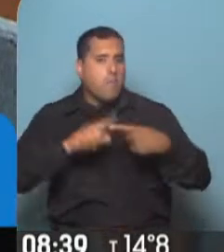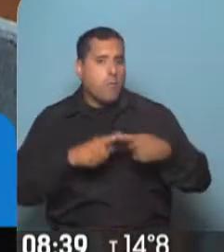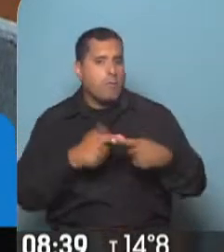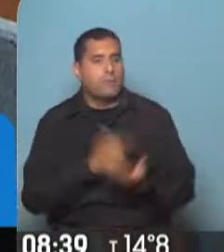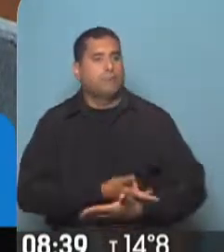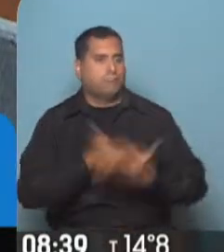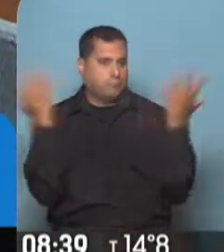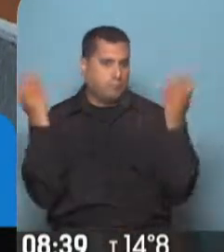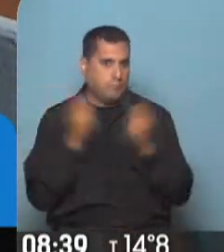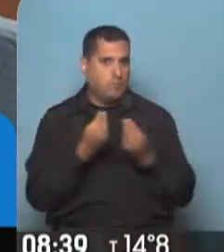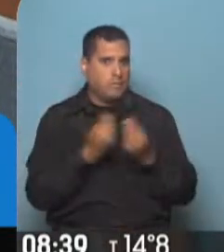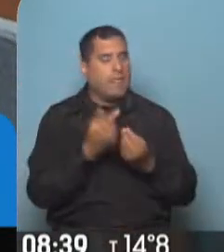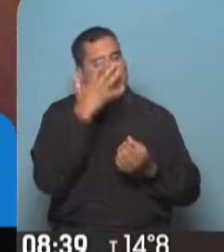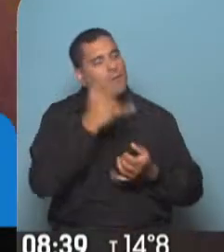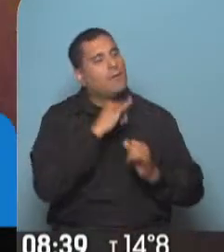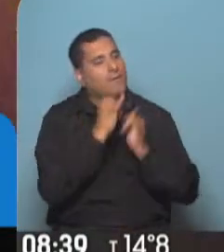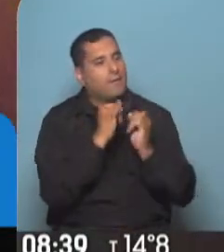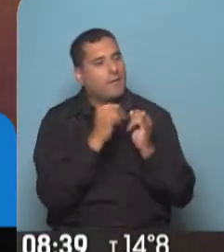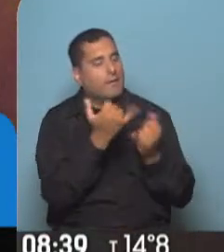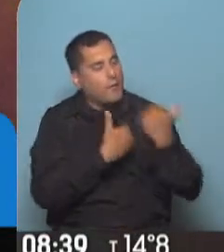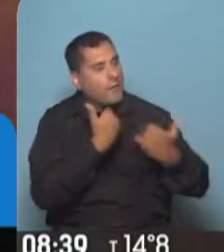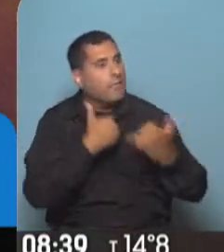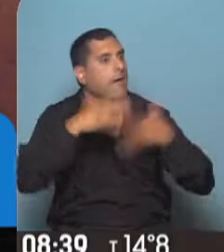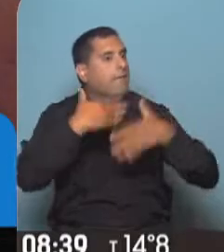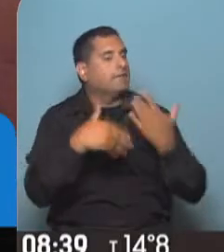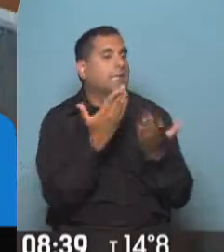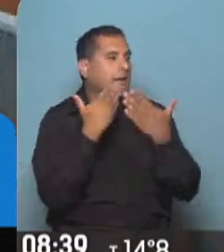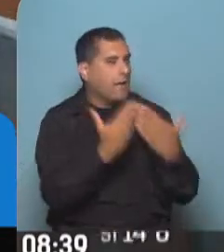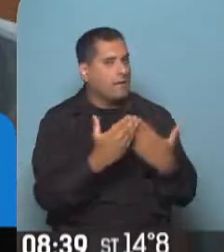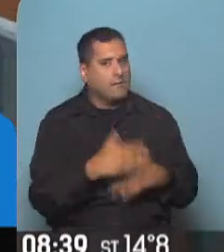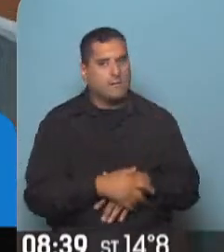y ya nos van a contar el avance en otra entrevista doctor juan carlos escobar